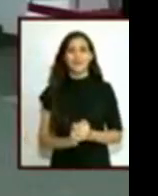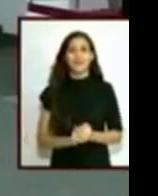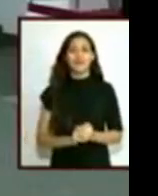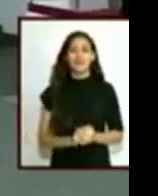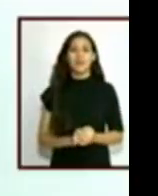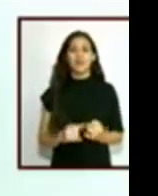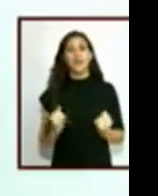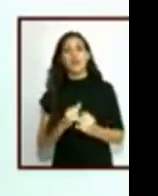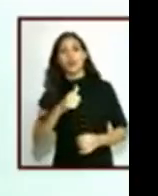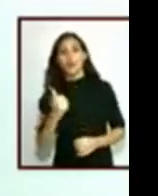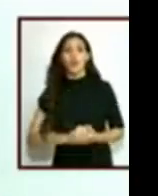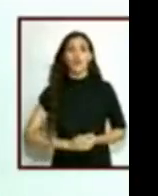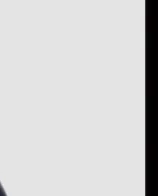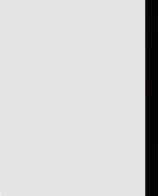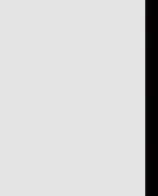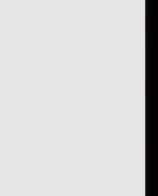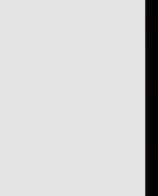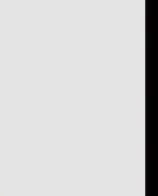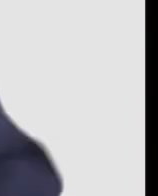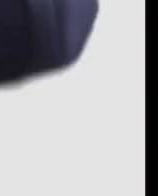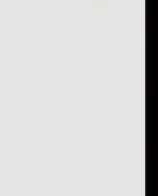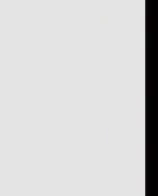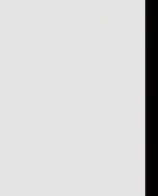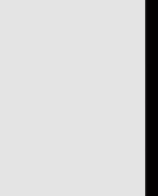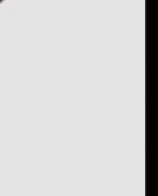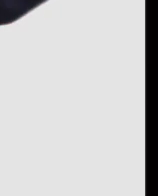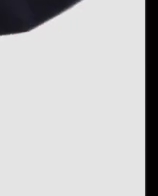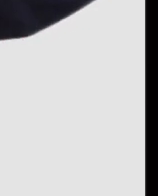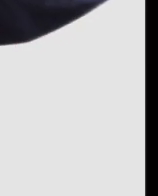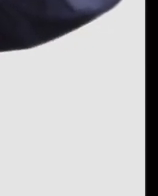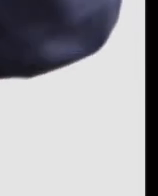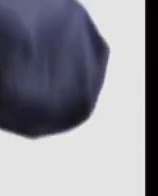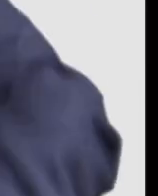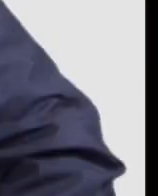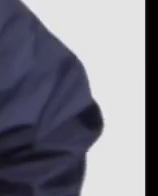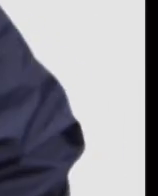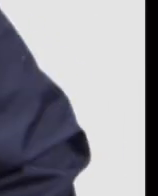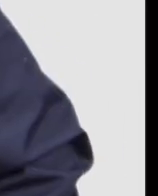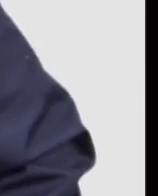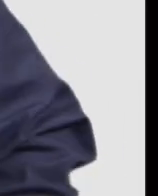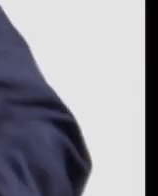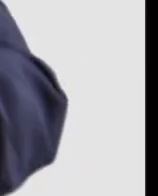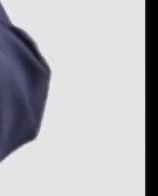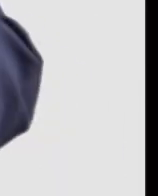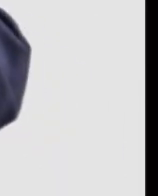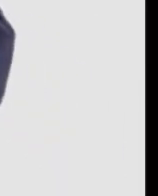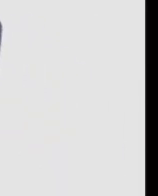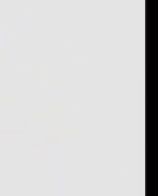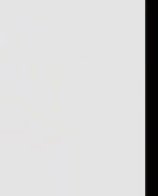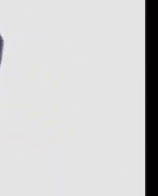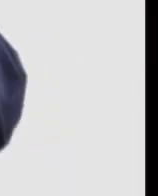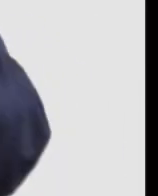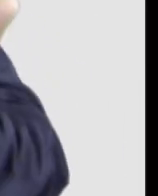Paz Ojeda, del Partido Nueva Alianza. A todos ellos, buenas noches y arrancamos. Muy gracioso, Gabriel. No te preocupes, no